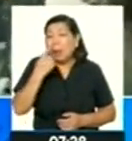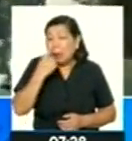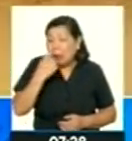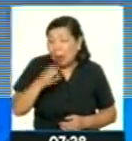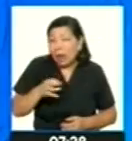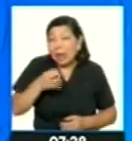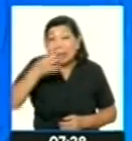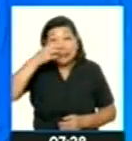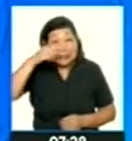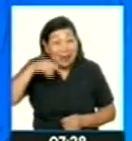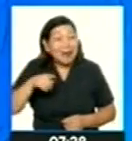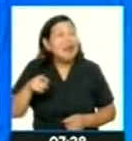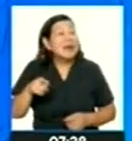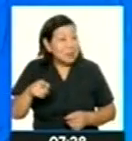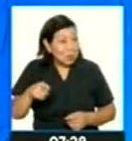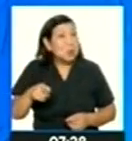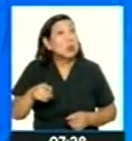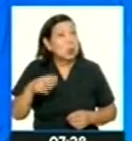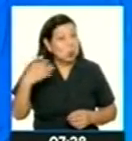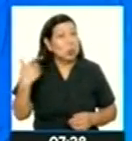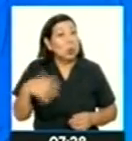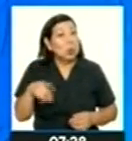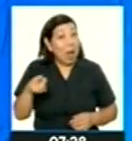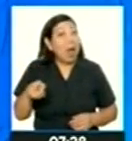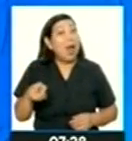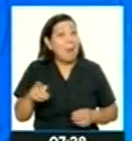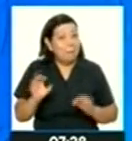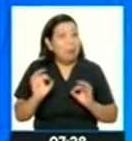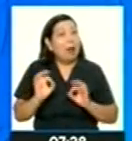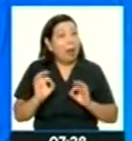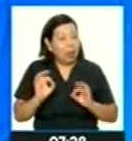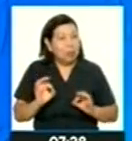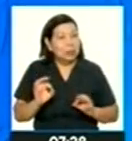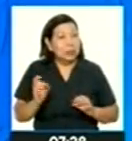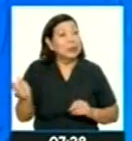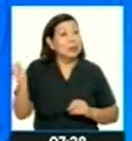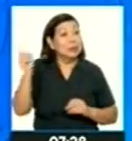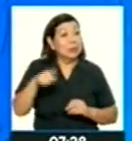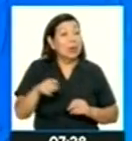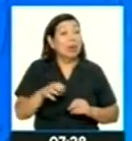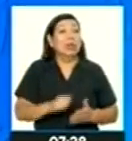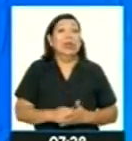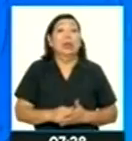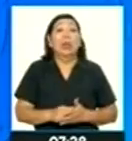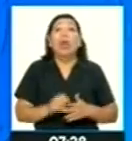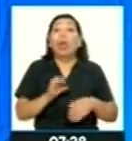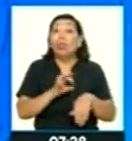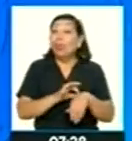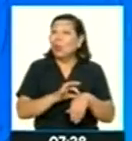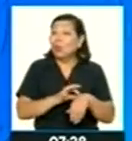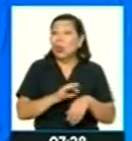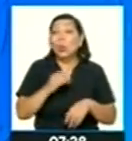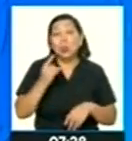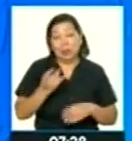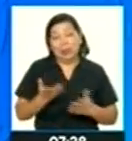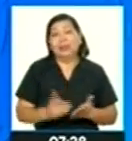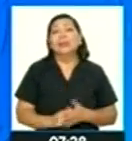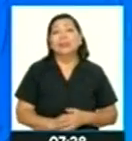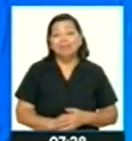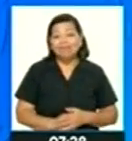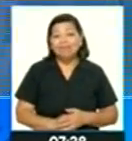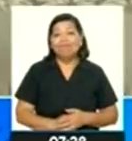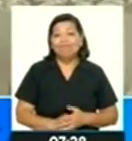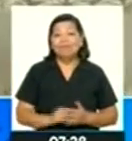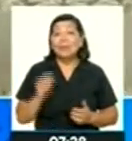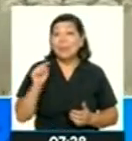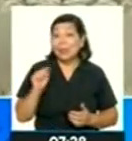esos casos, son signos de alarma que requieren un tratamiento ya en un establecimiento de salud. Ahora,